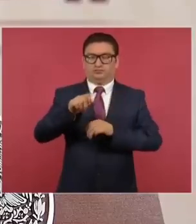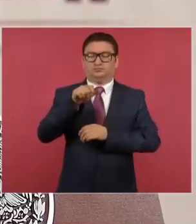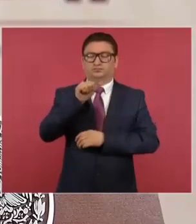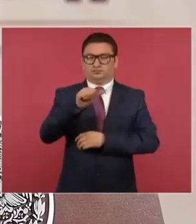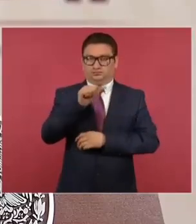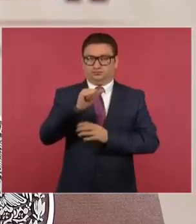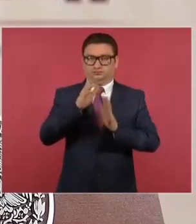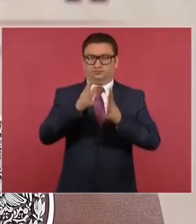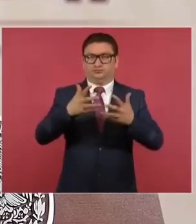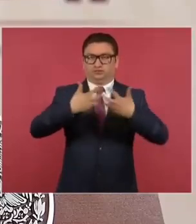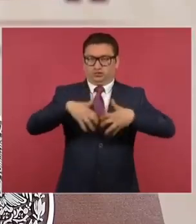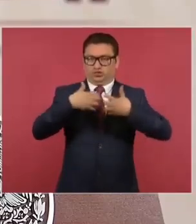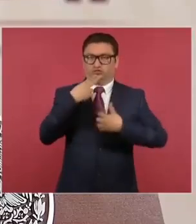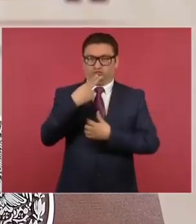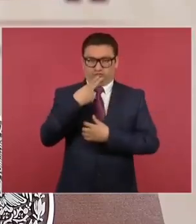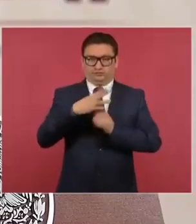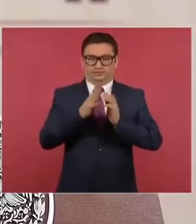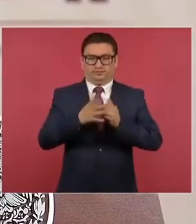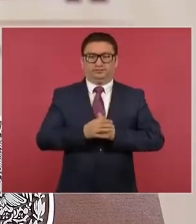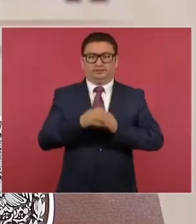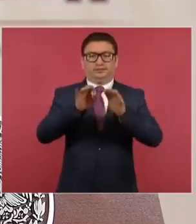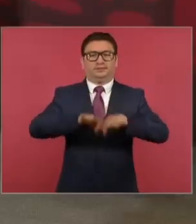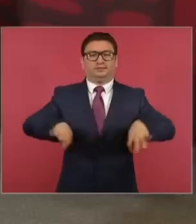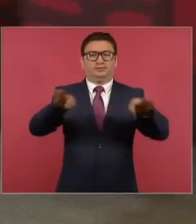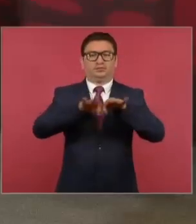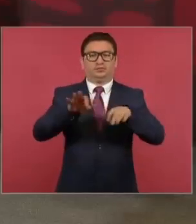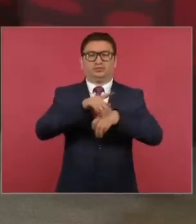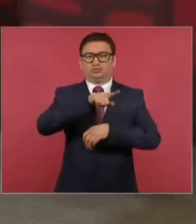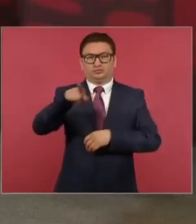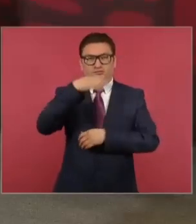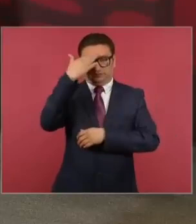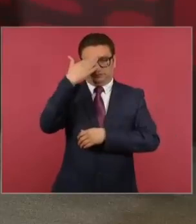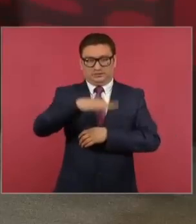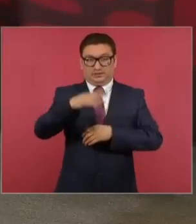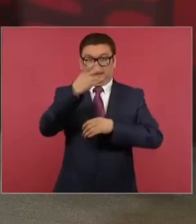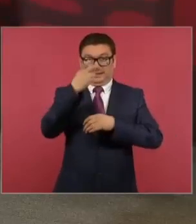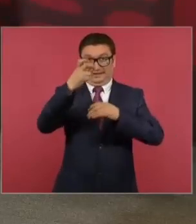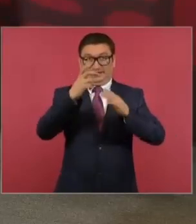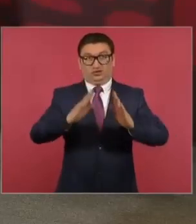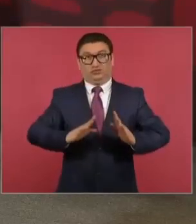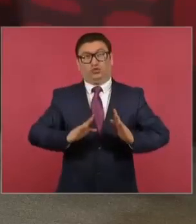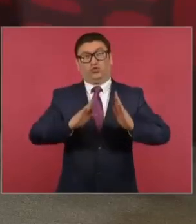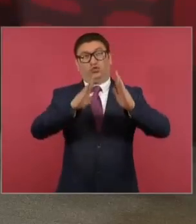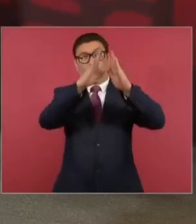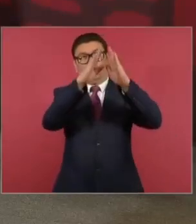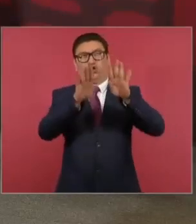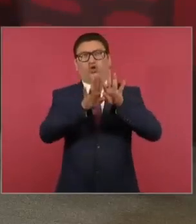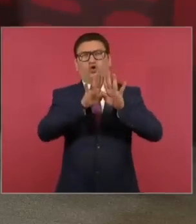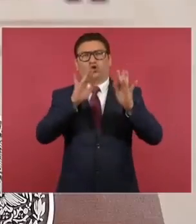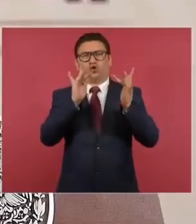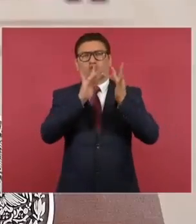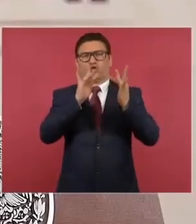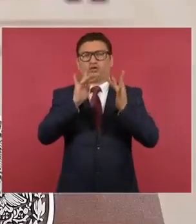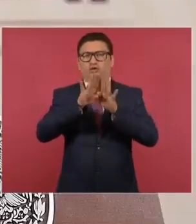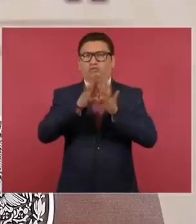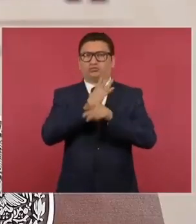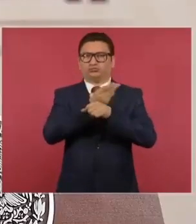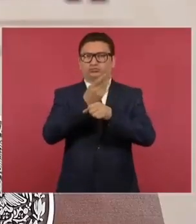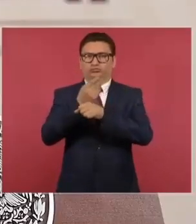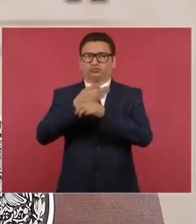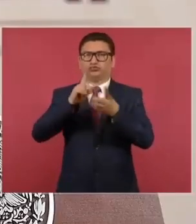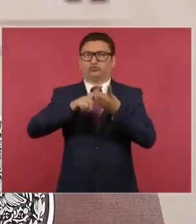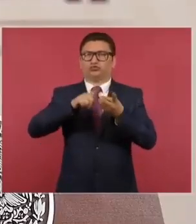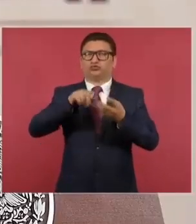8.616 funcionando. Es muy importante que se sepa que estas torres, la mayoría están siendo instaladas en